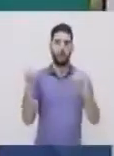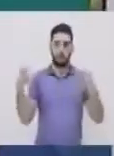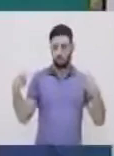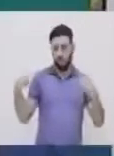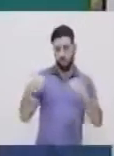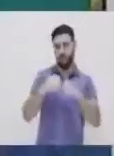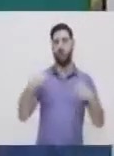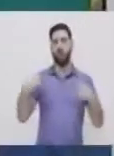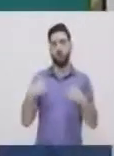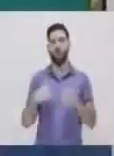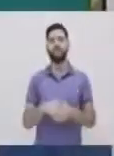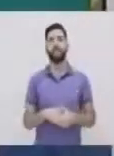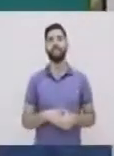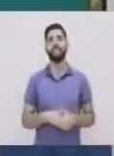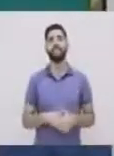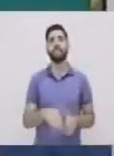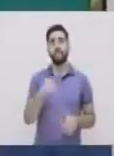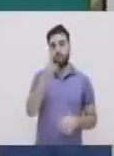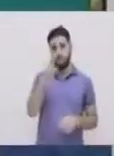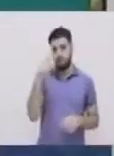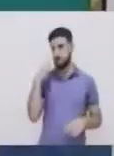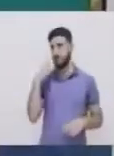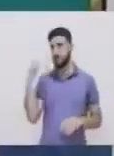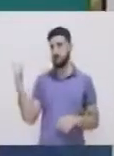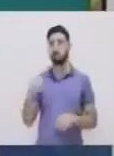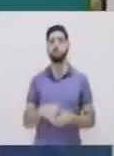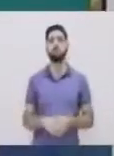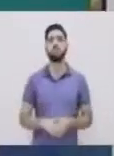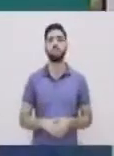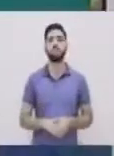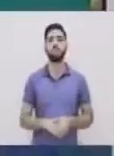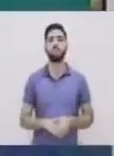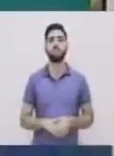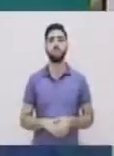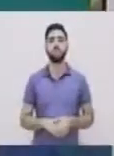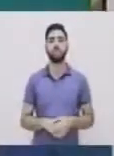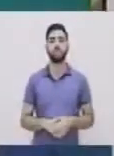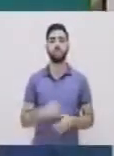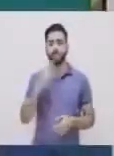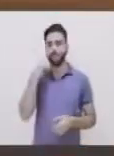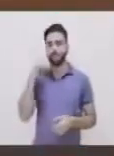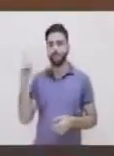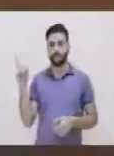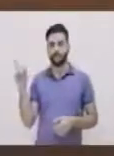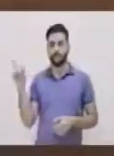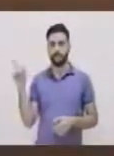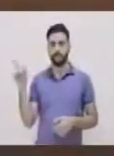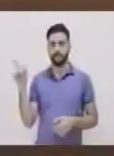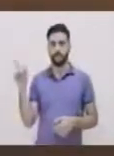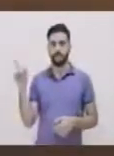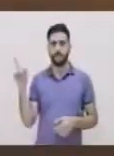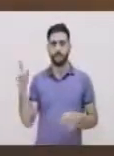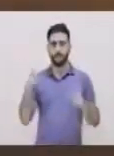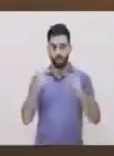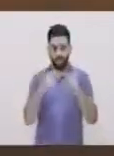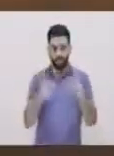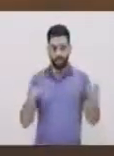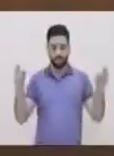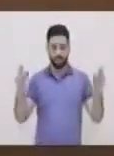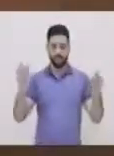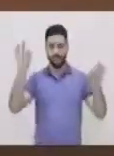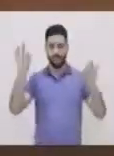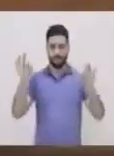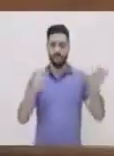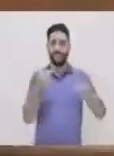impacto. Ahora bien, si observas en este punto, tengo 5 canicas. Entonces, tenemos aquí